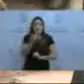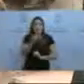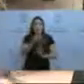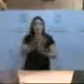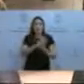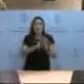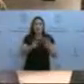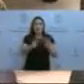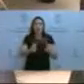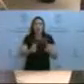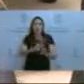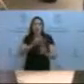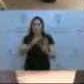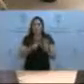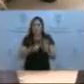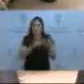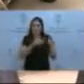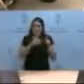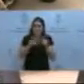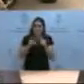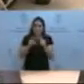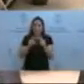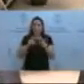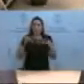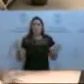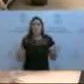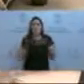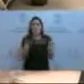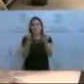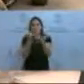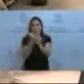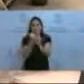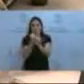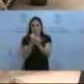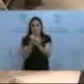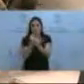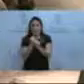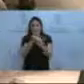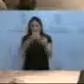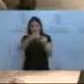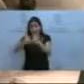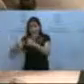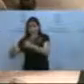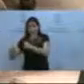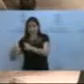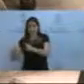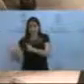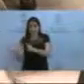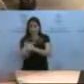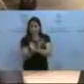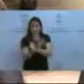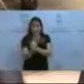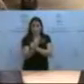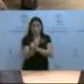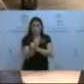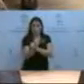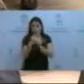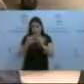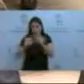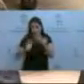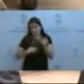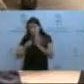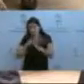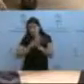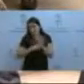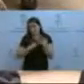nuevo programa integral de orientación y mejora de la empleabilidad. En todos estos capítulos, en todas estas líneas y